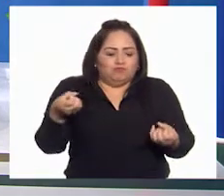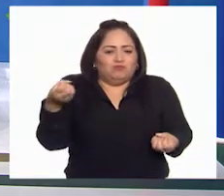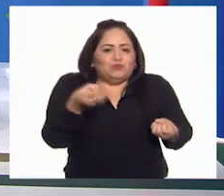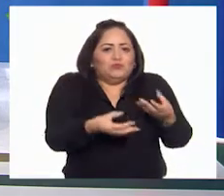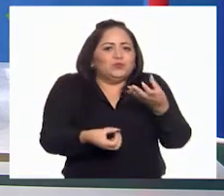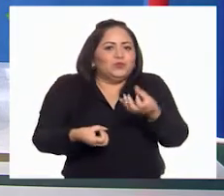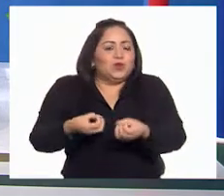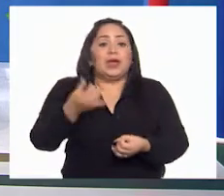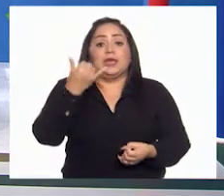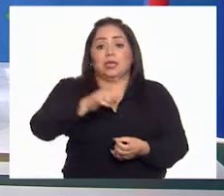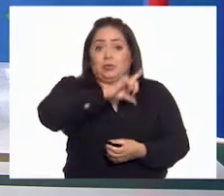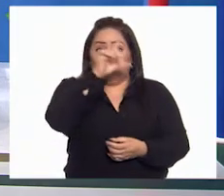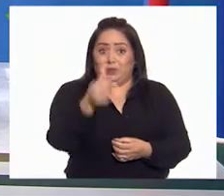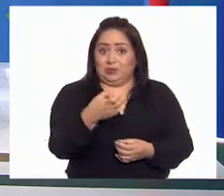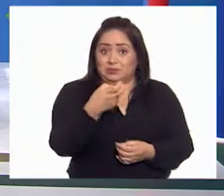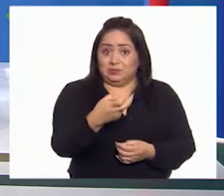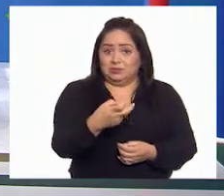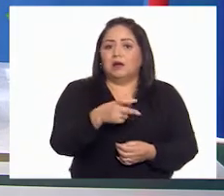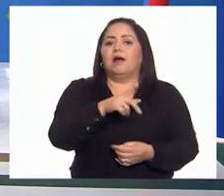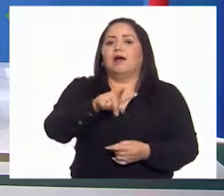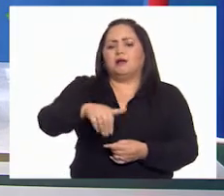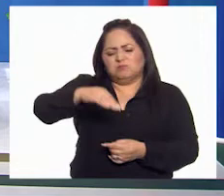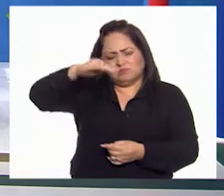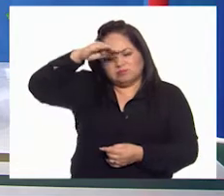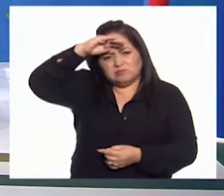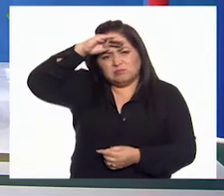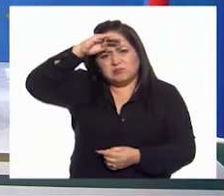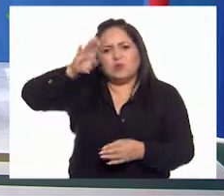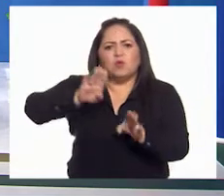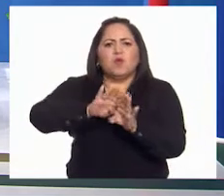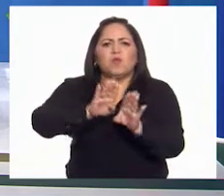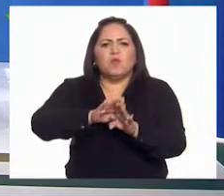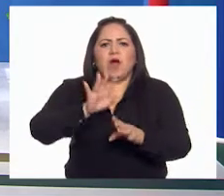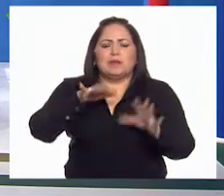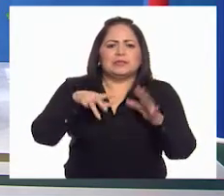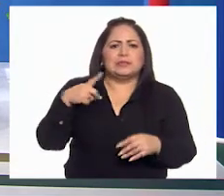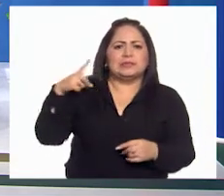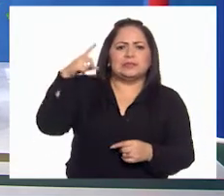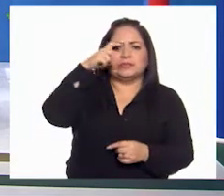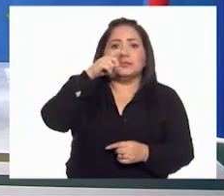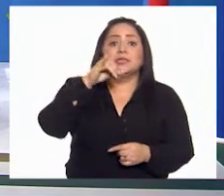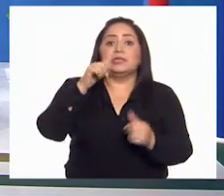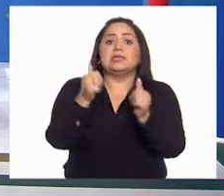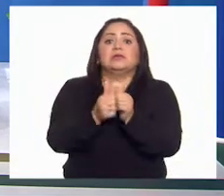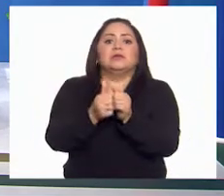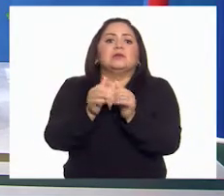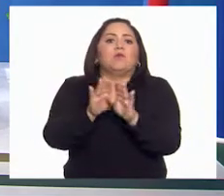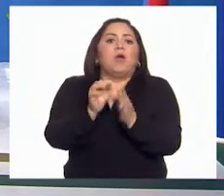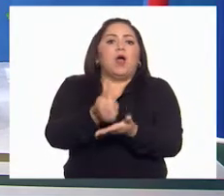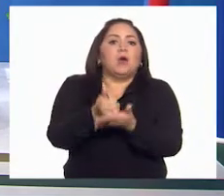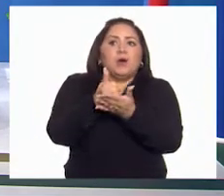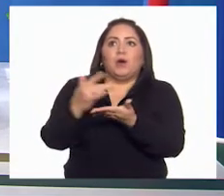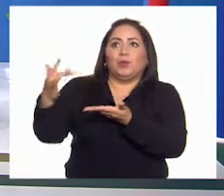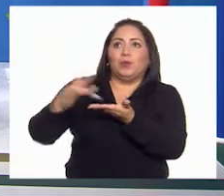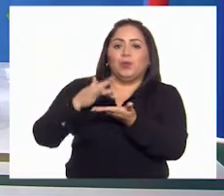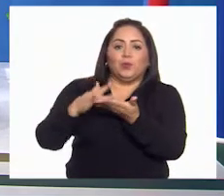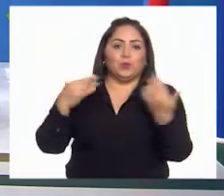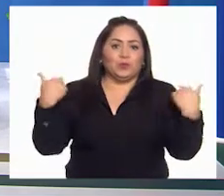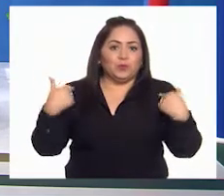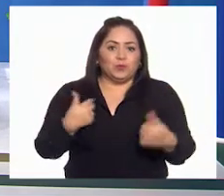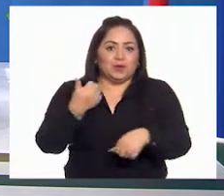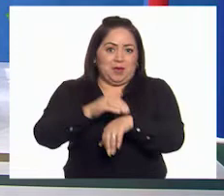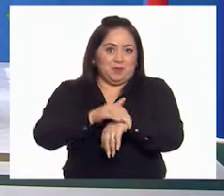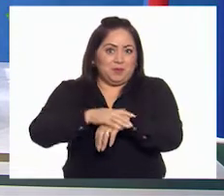retroalimentación y a partir de ella reflexionar en torno a nuestras dificultades y con el apoyo de nuestros profesores y